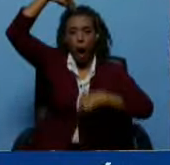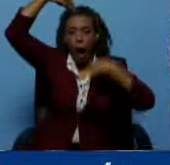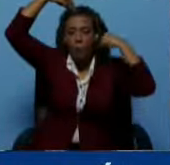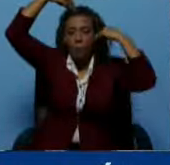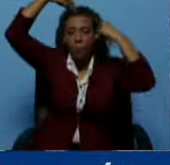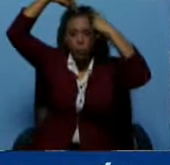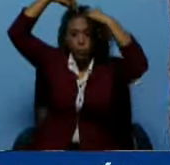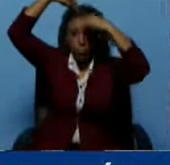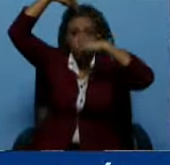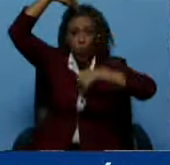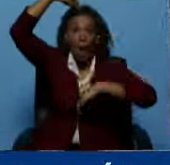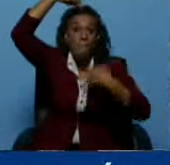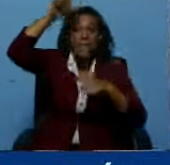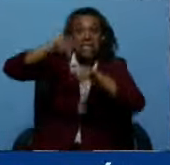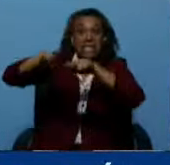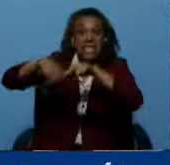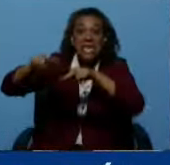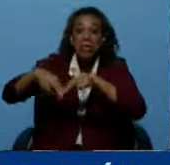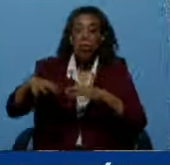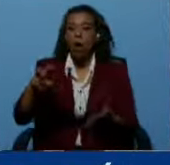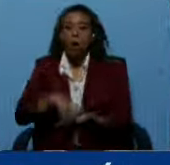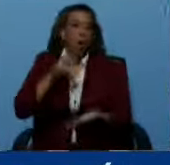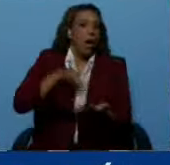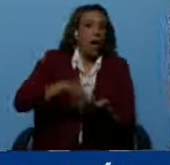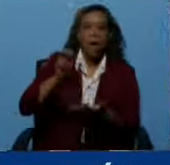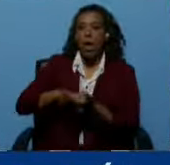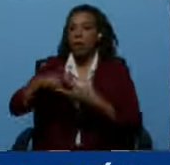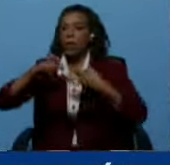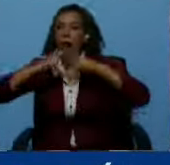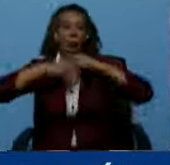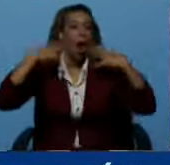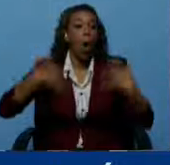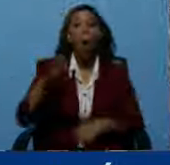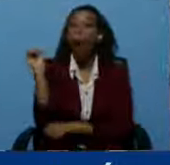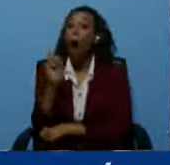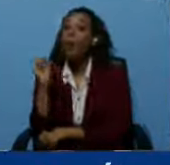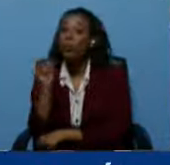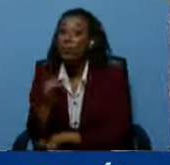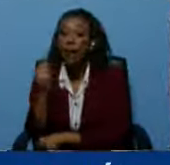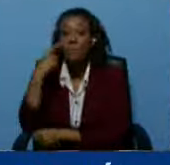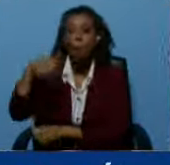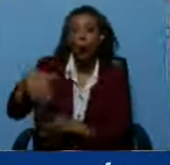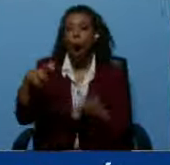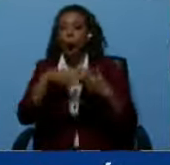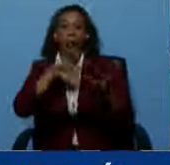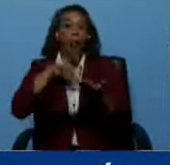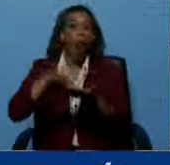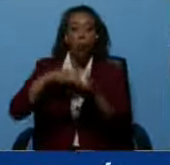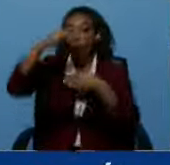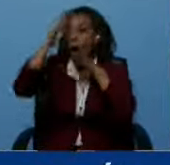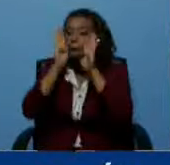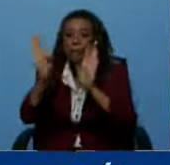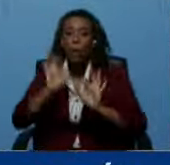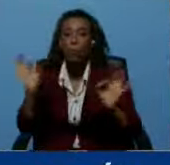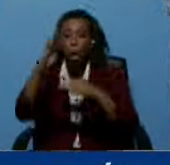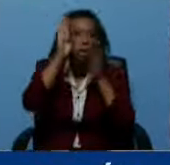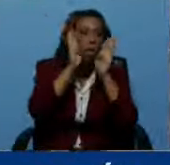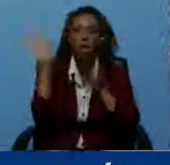pacientes que de repente tienen una hiperactividad como diagnóstico o un autismo, hay una deficiencia de